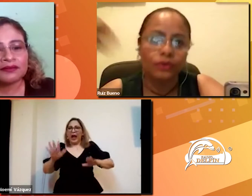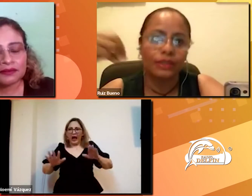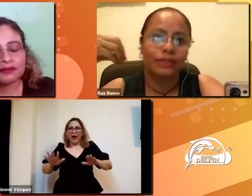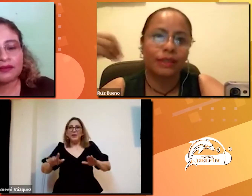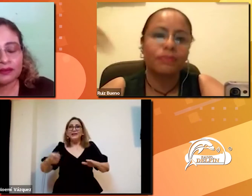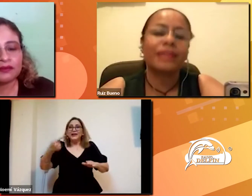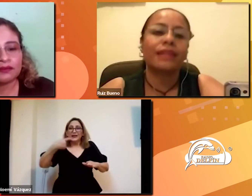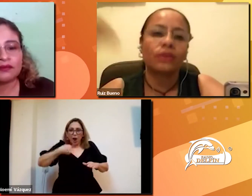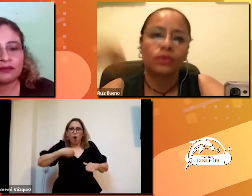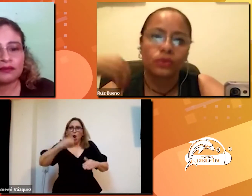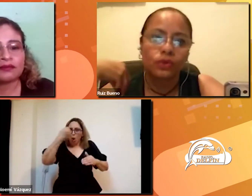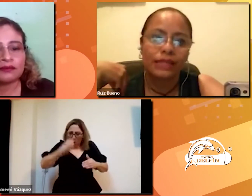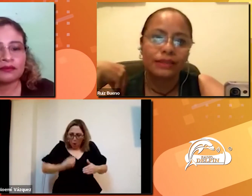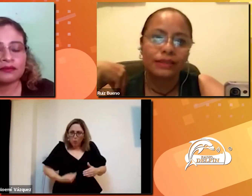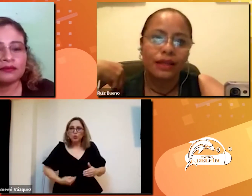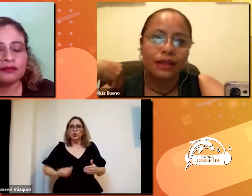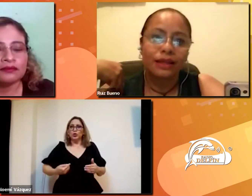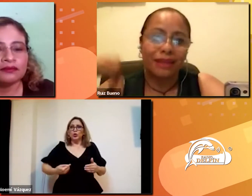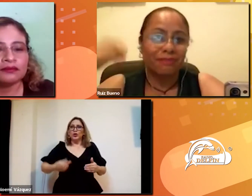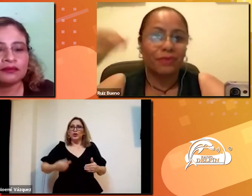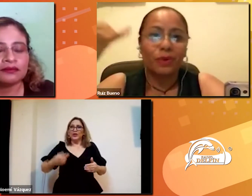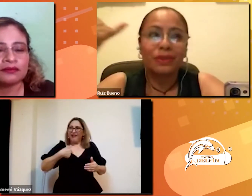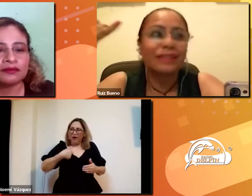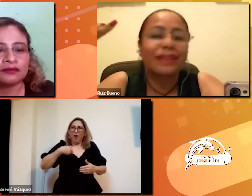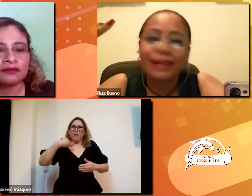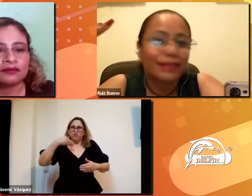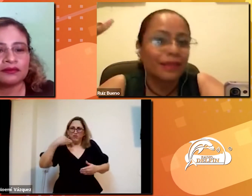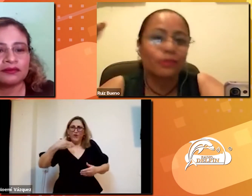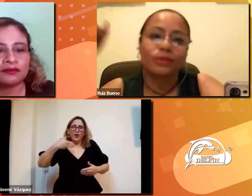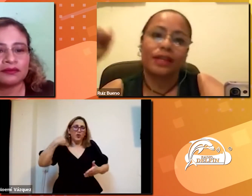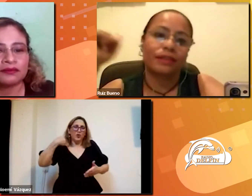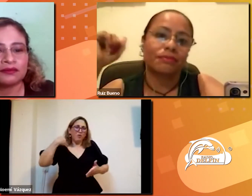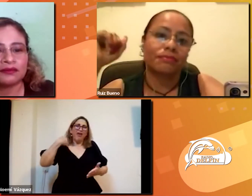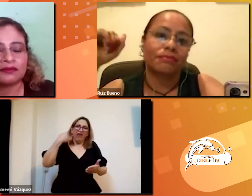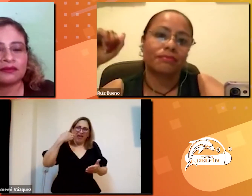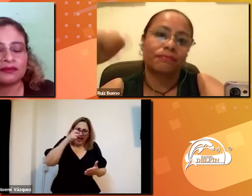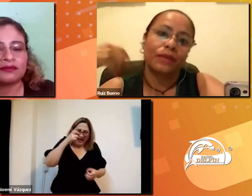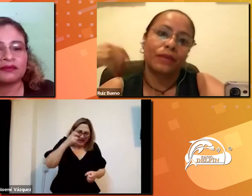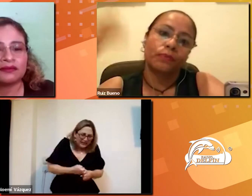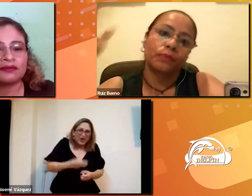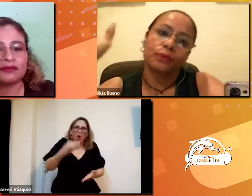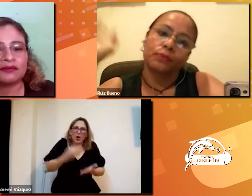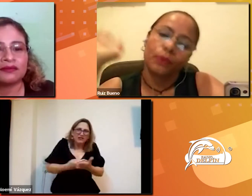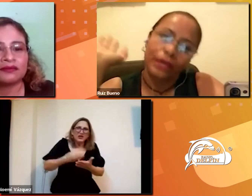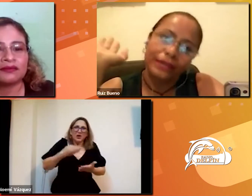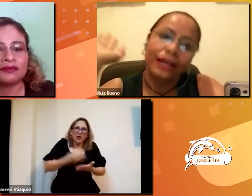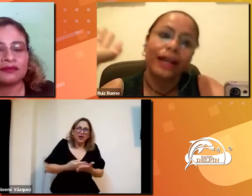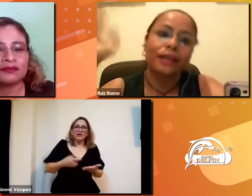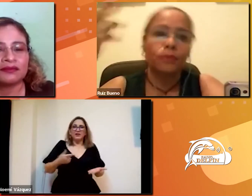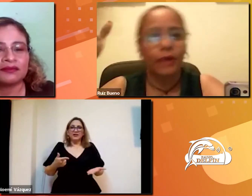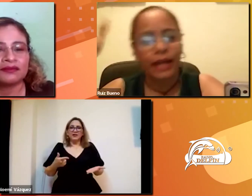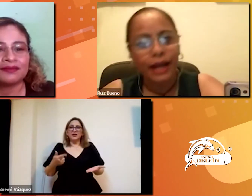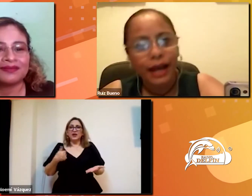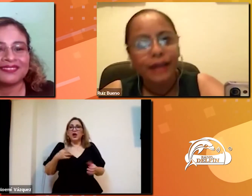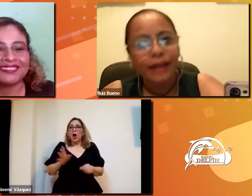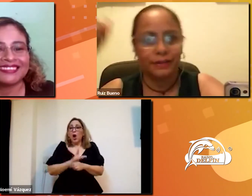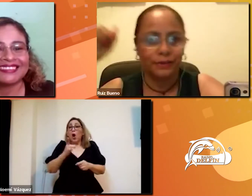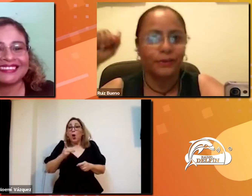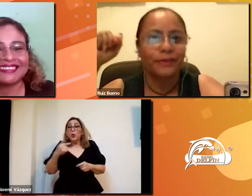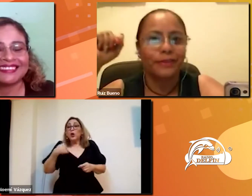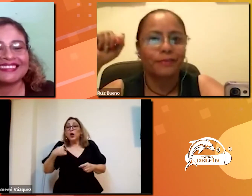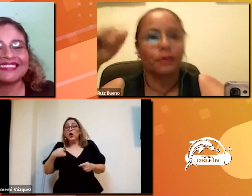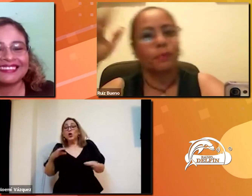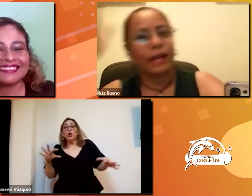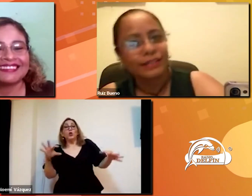comparando, de estar pidiéndonos cosas que luego ni siquiera las queremos dar. Pero pues por entrar, por encajar,